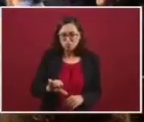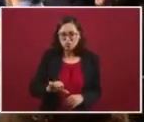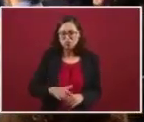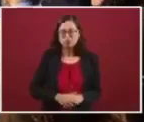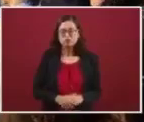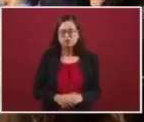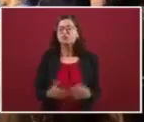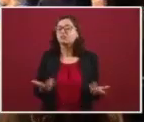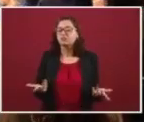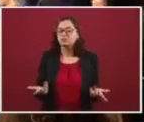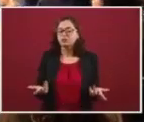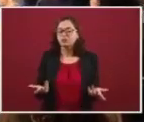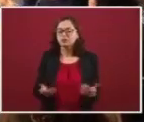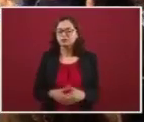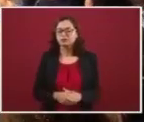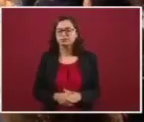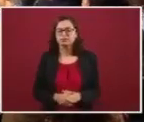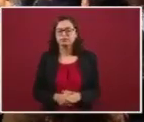¿Mande?